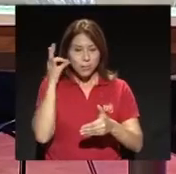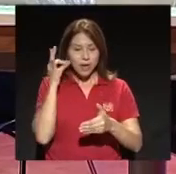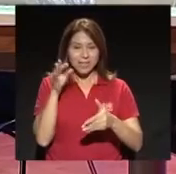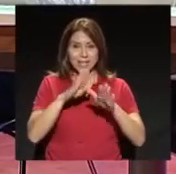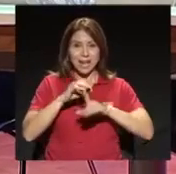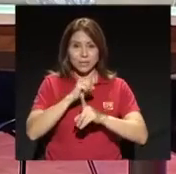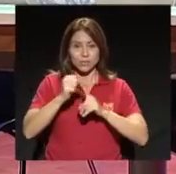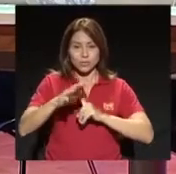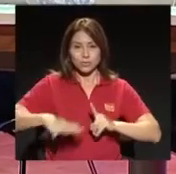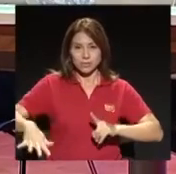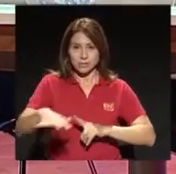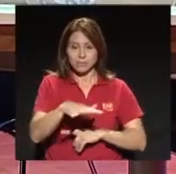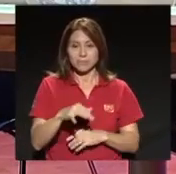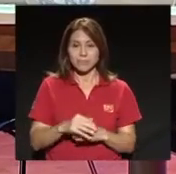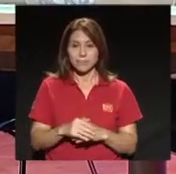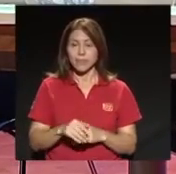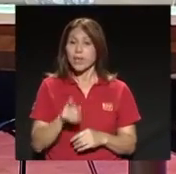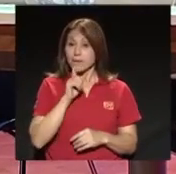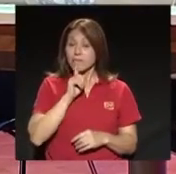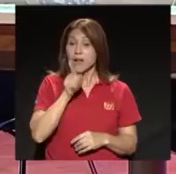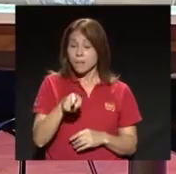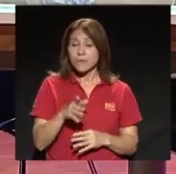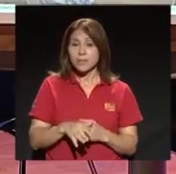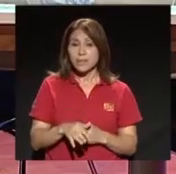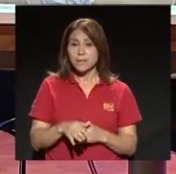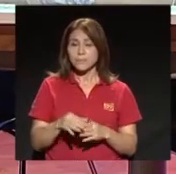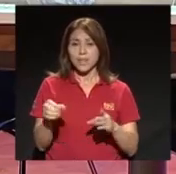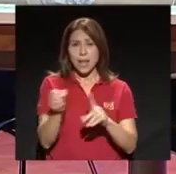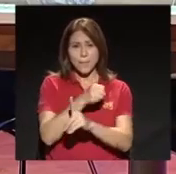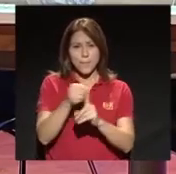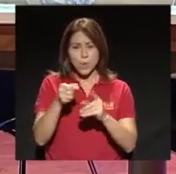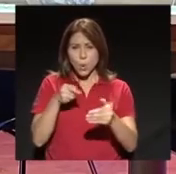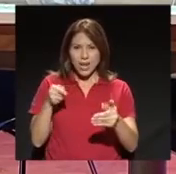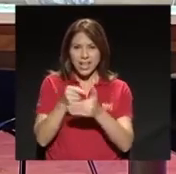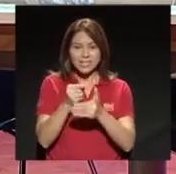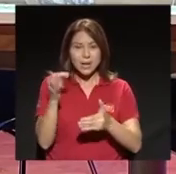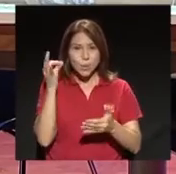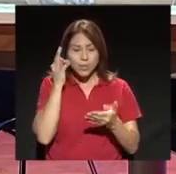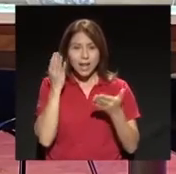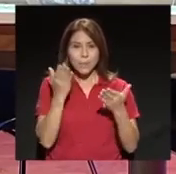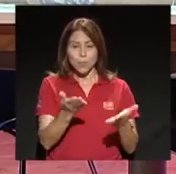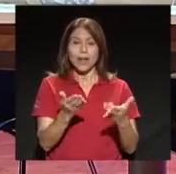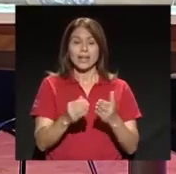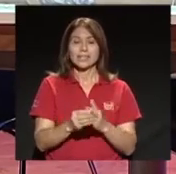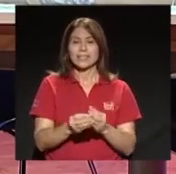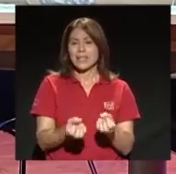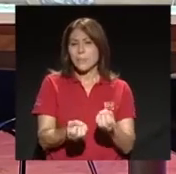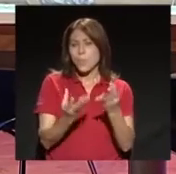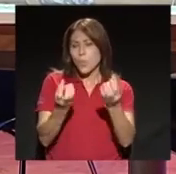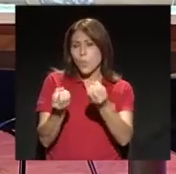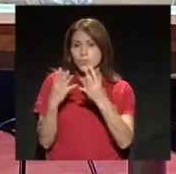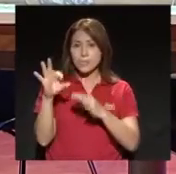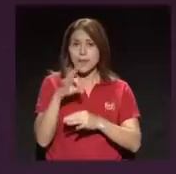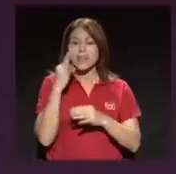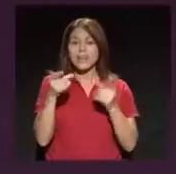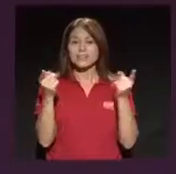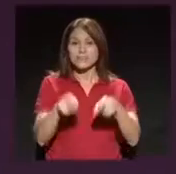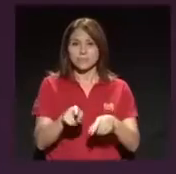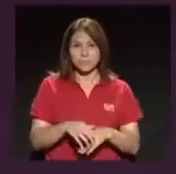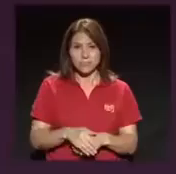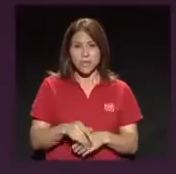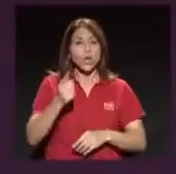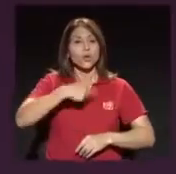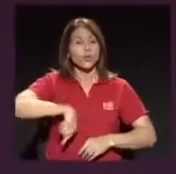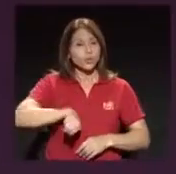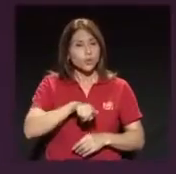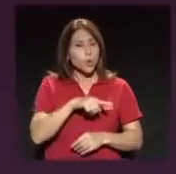Realmente la violencia contra las mujeres se da de múltiples maneras, ¿verdad? Nosotros